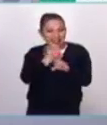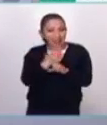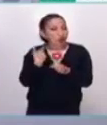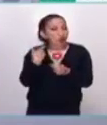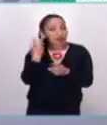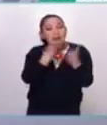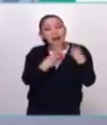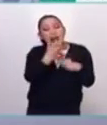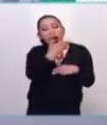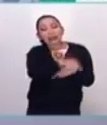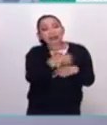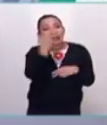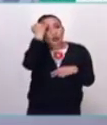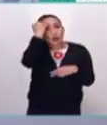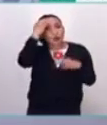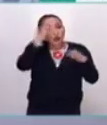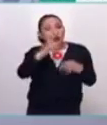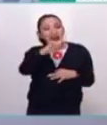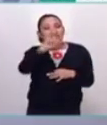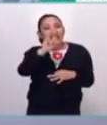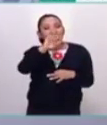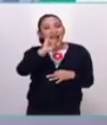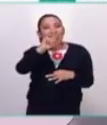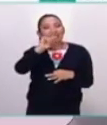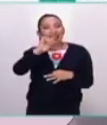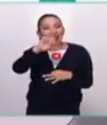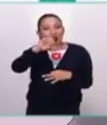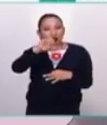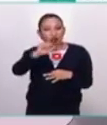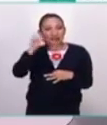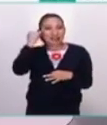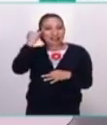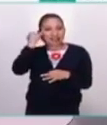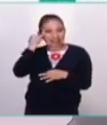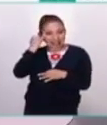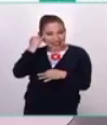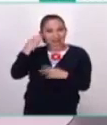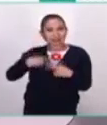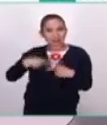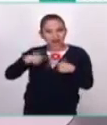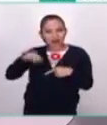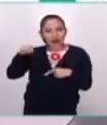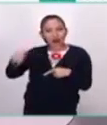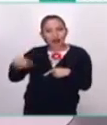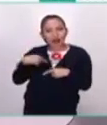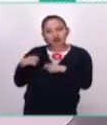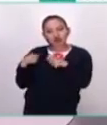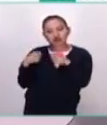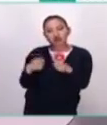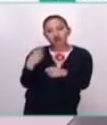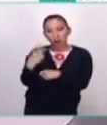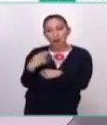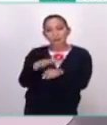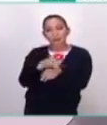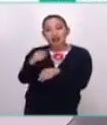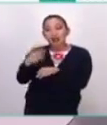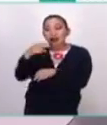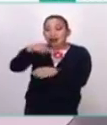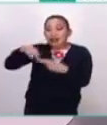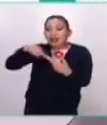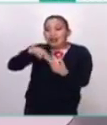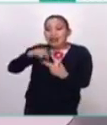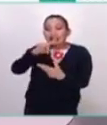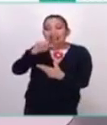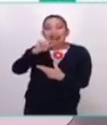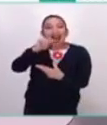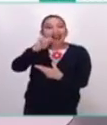de los célebres indios zacatecos, indígenas que reciben este nombre además porque viven en la región del